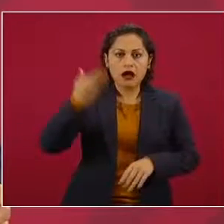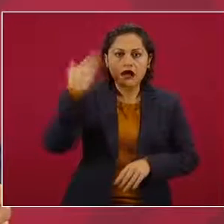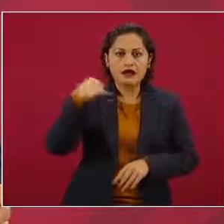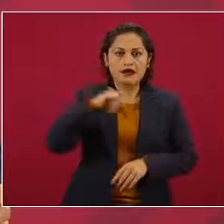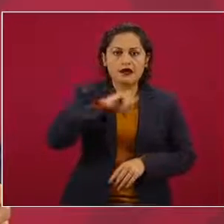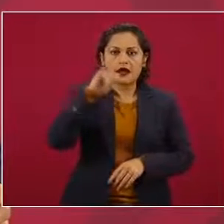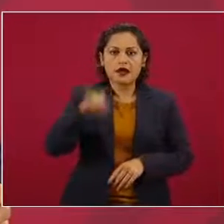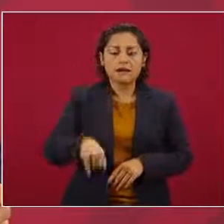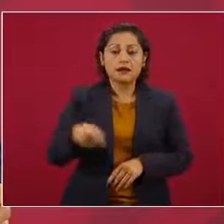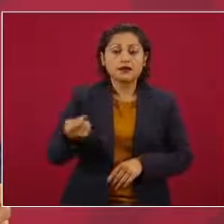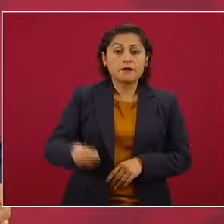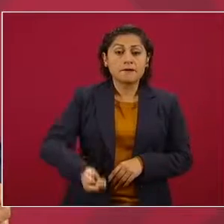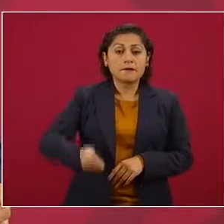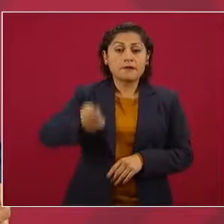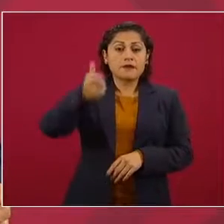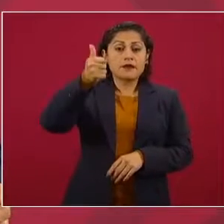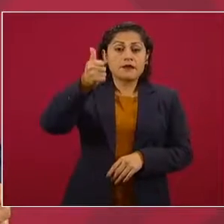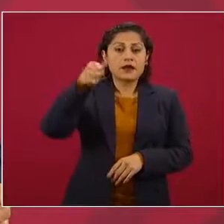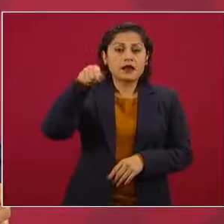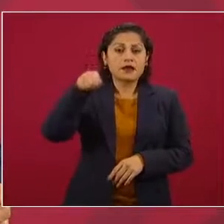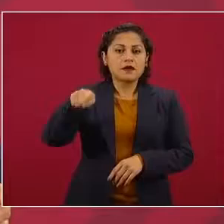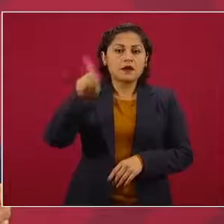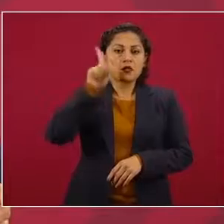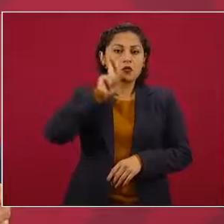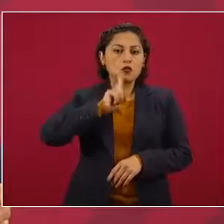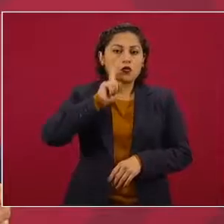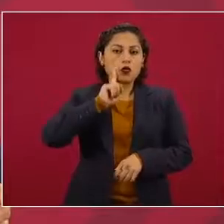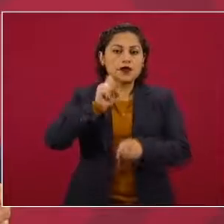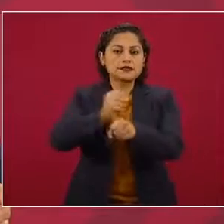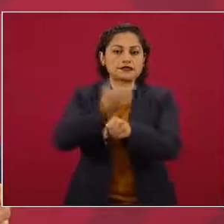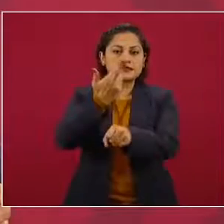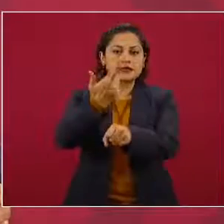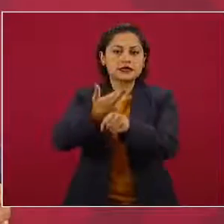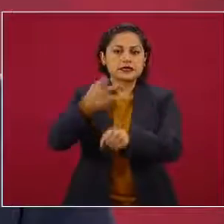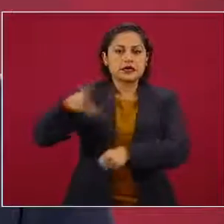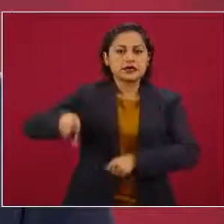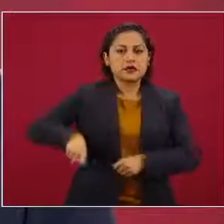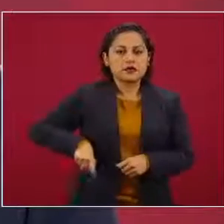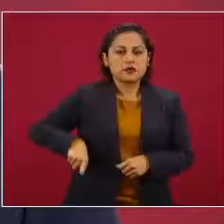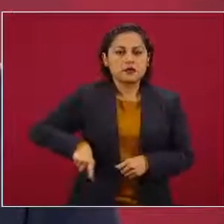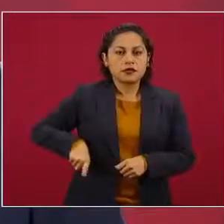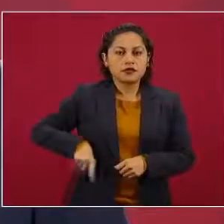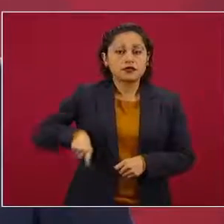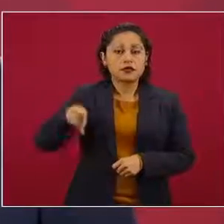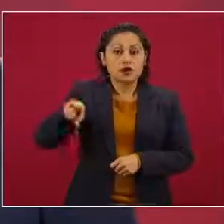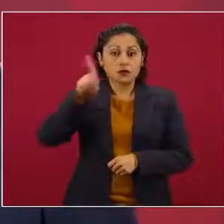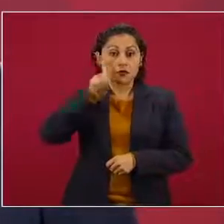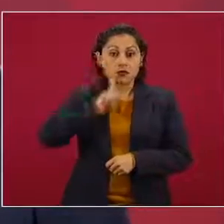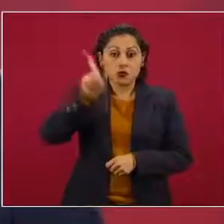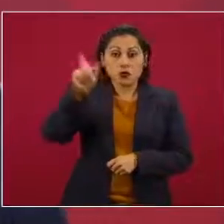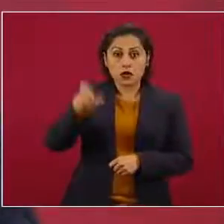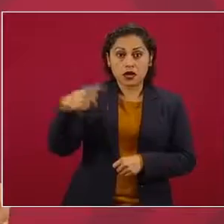es una mujer la Secretaria de Gobernación y no es una mujer autoritaria,